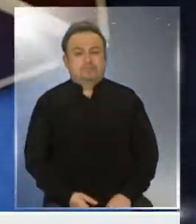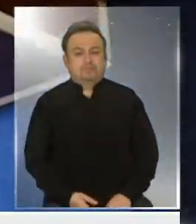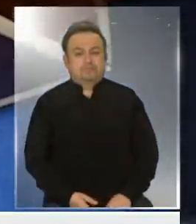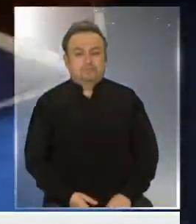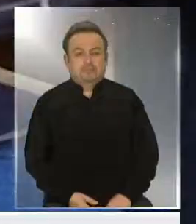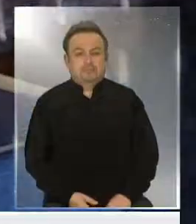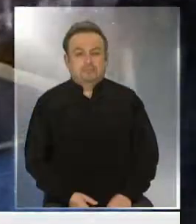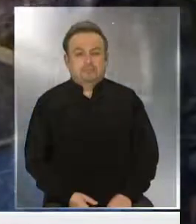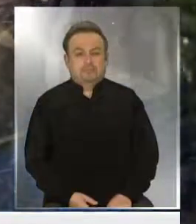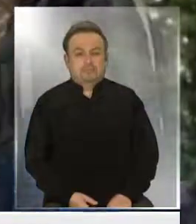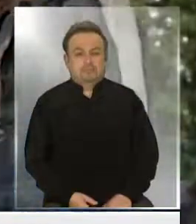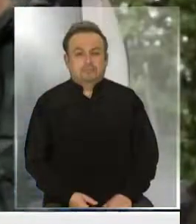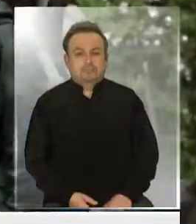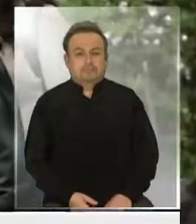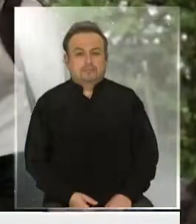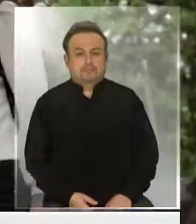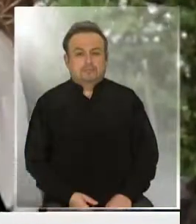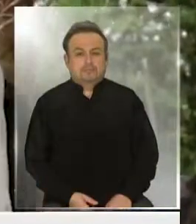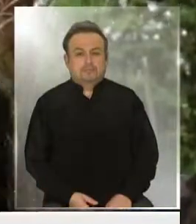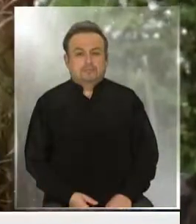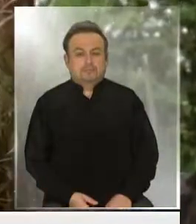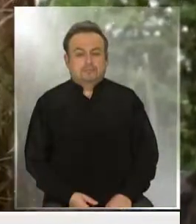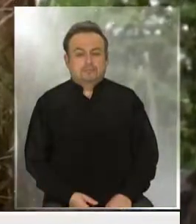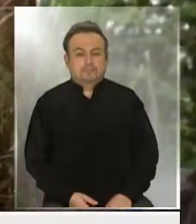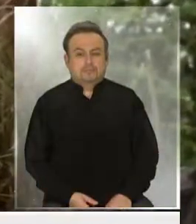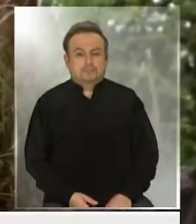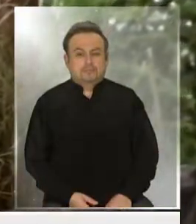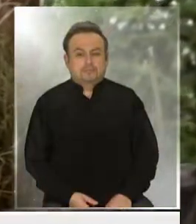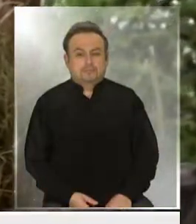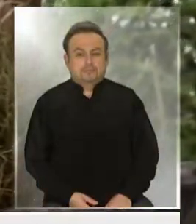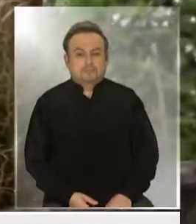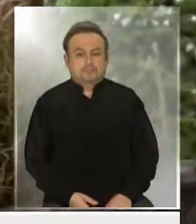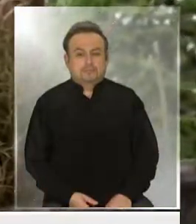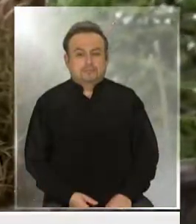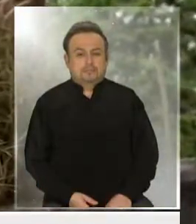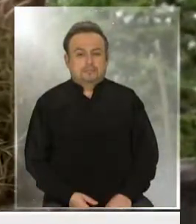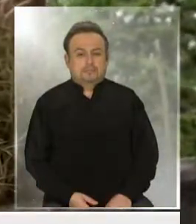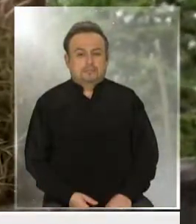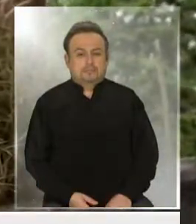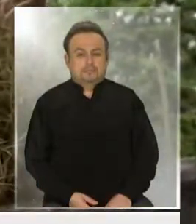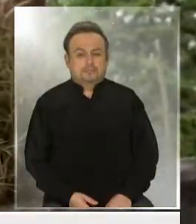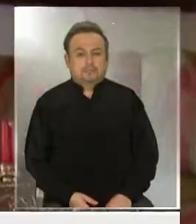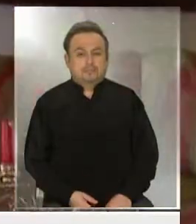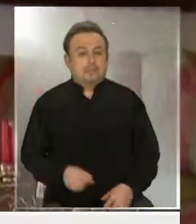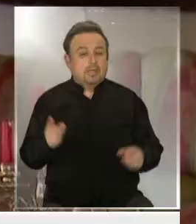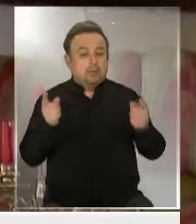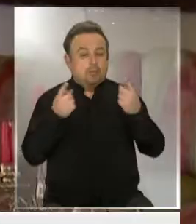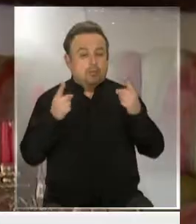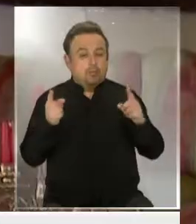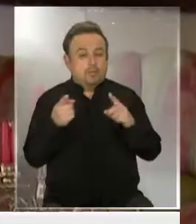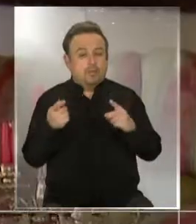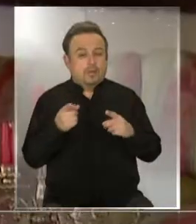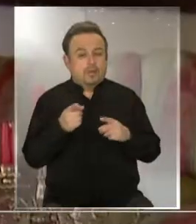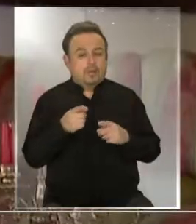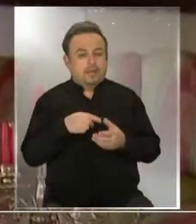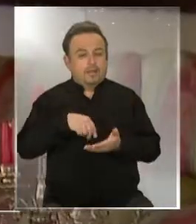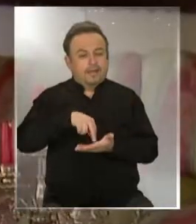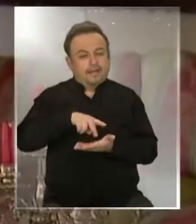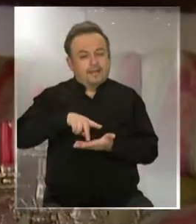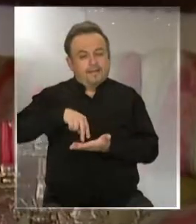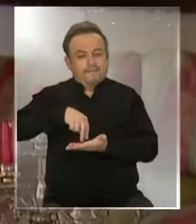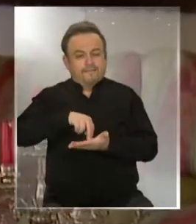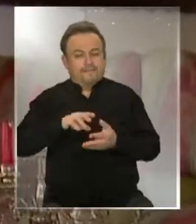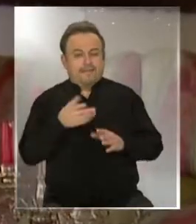La las canciones, La Refalosa de Doña Javiera,